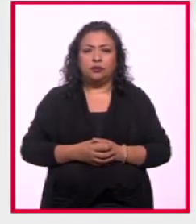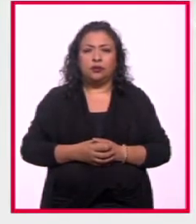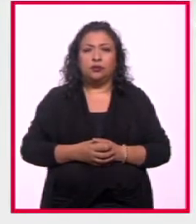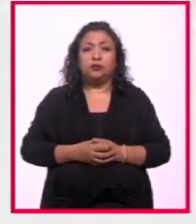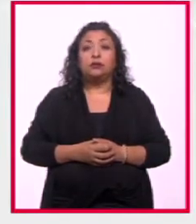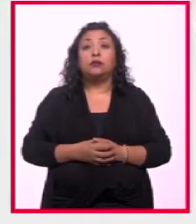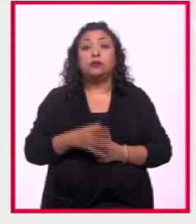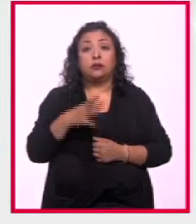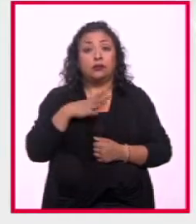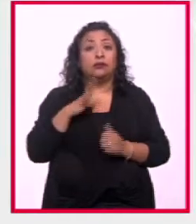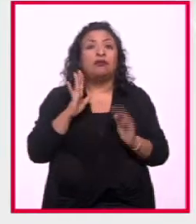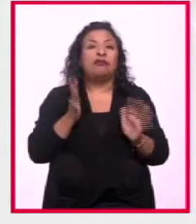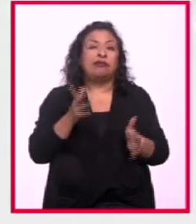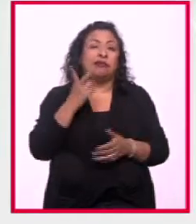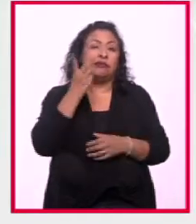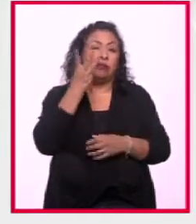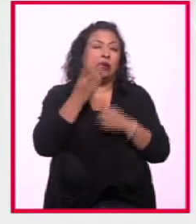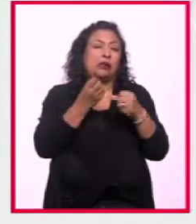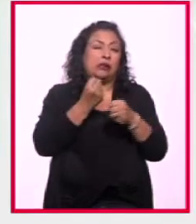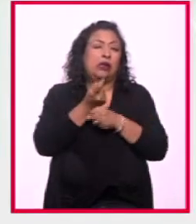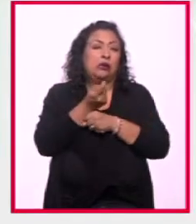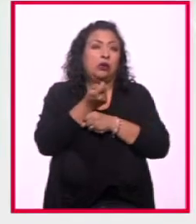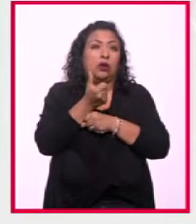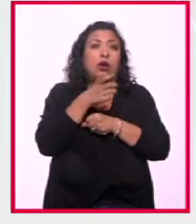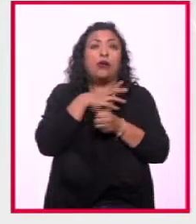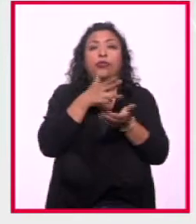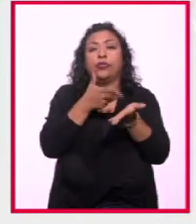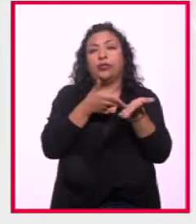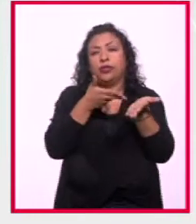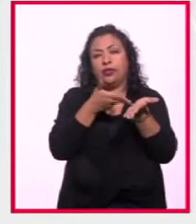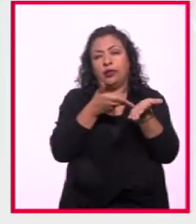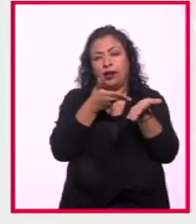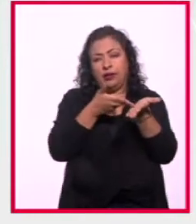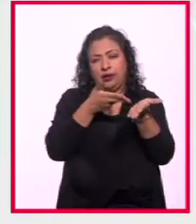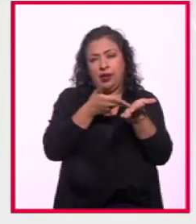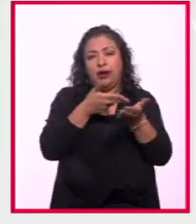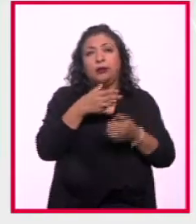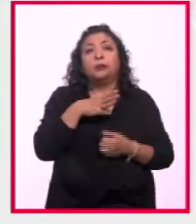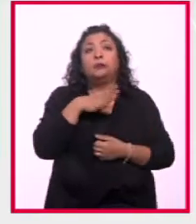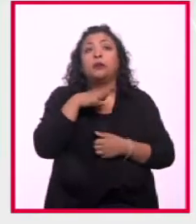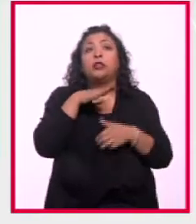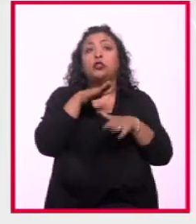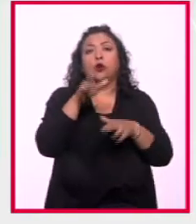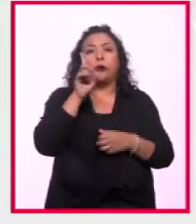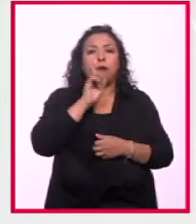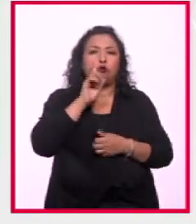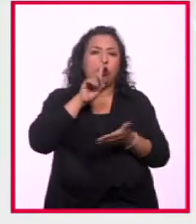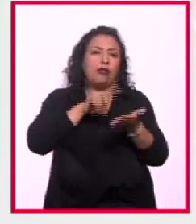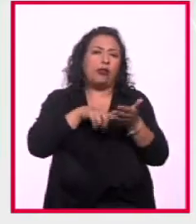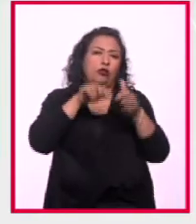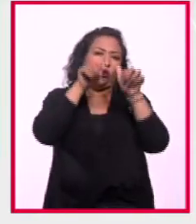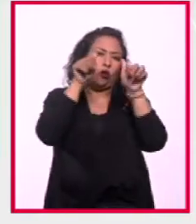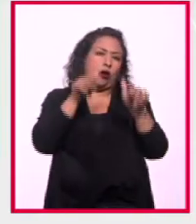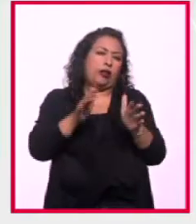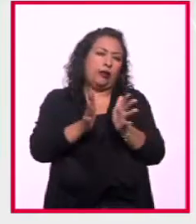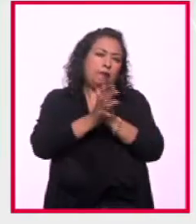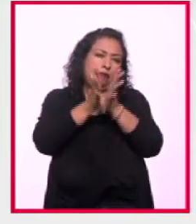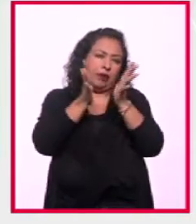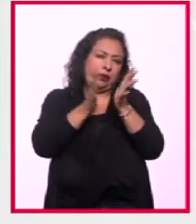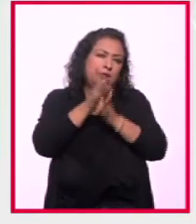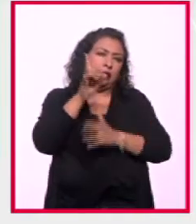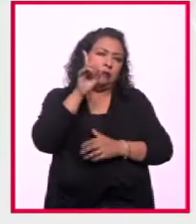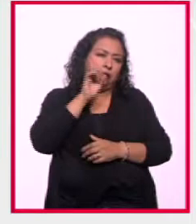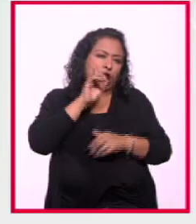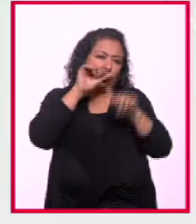pues tengo ya casi tres años con un taller que va sobre las mujeres en el arte mujeres artistas